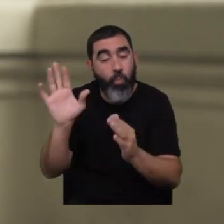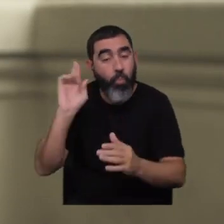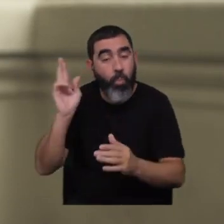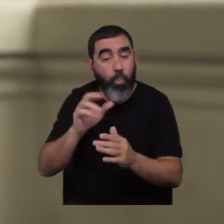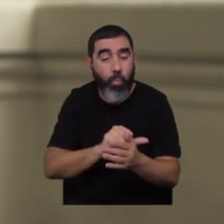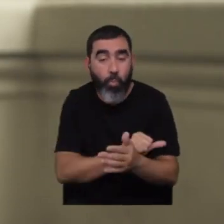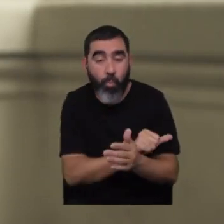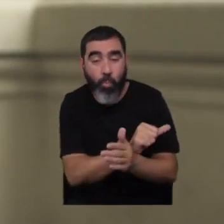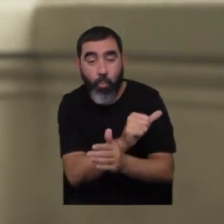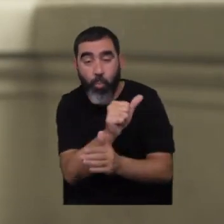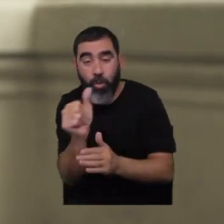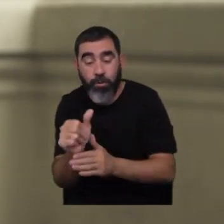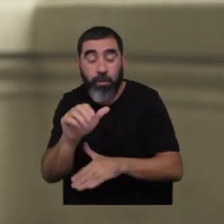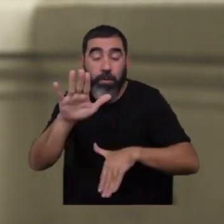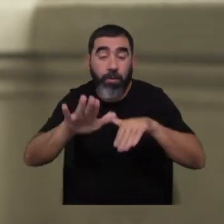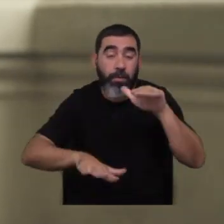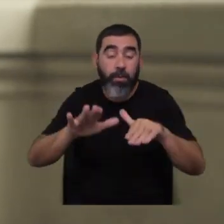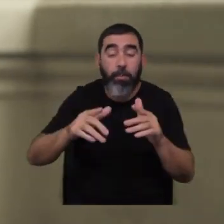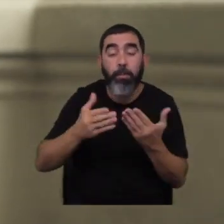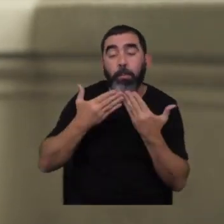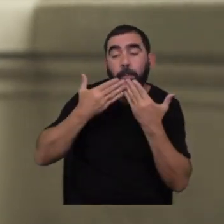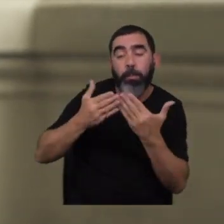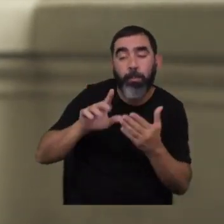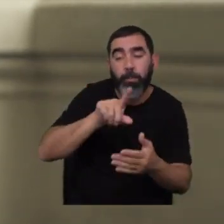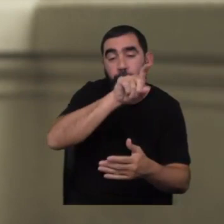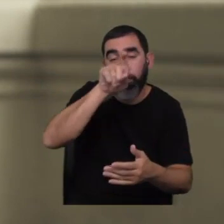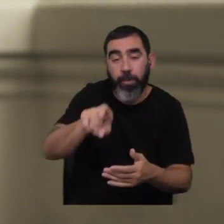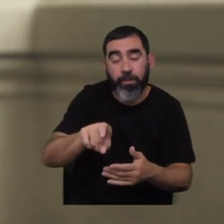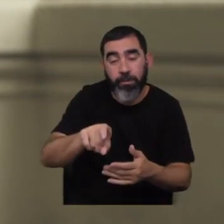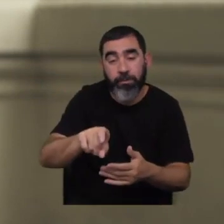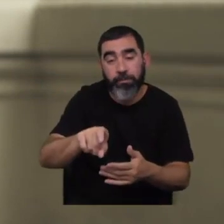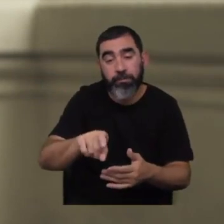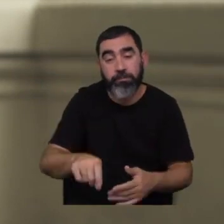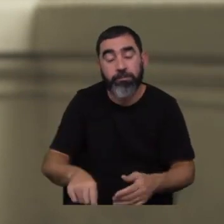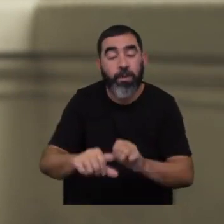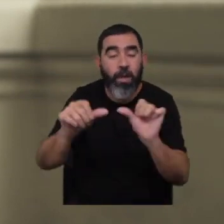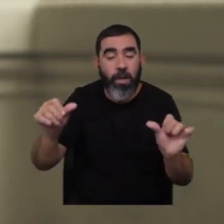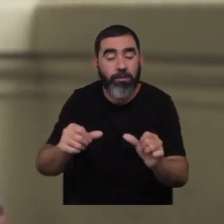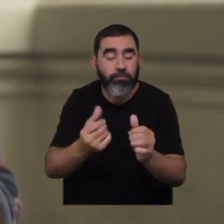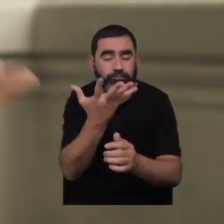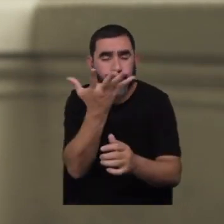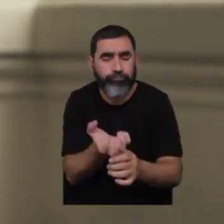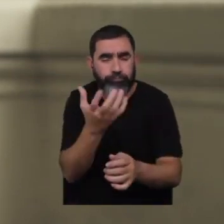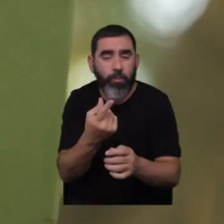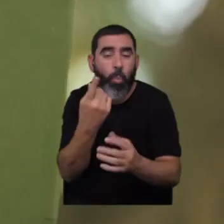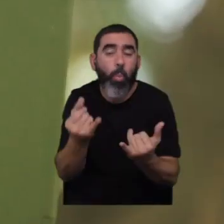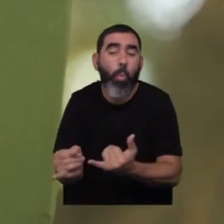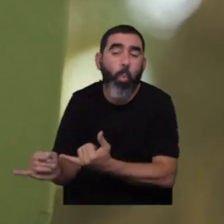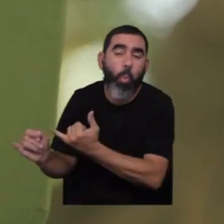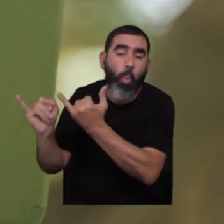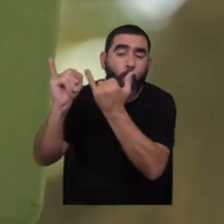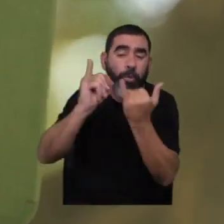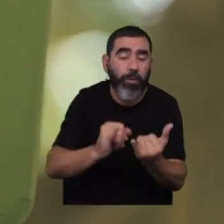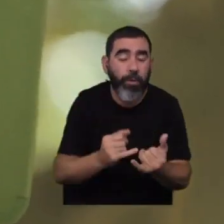del tiempo. Y según la pregunta que tengamos, podemos hacer muchas grabaciones durante un día y analizar, por